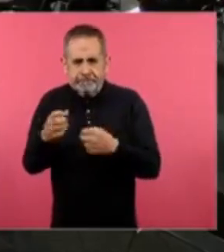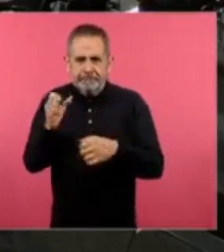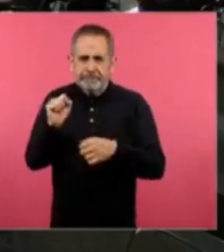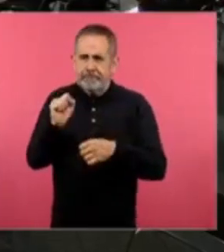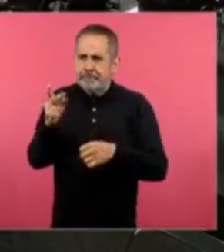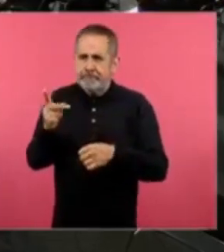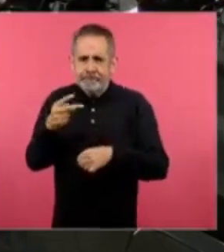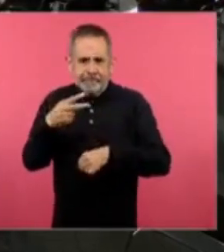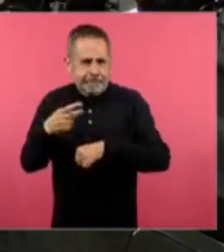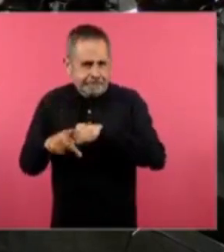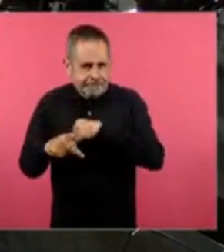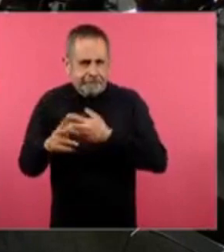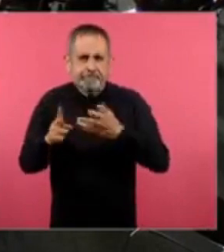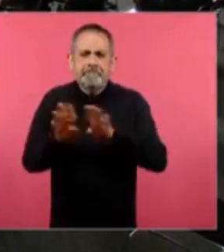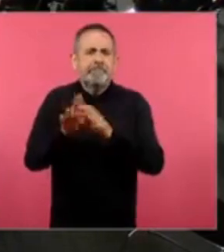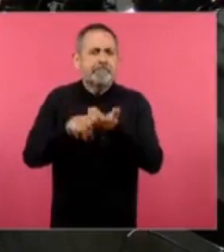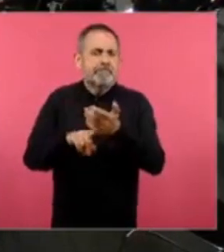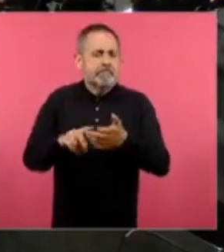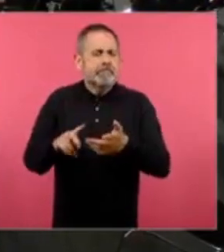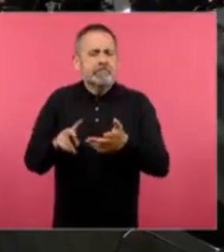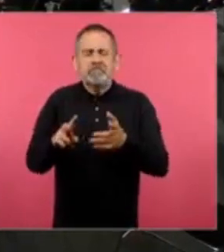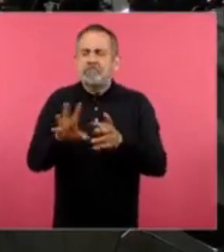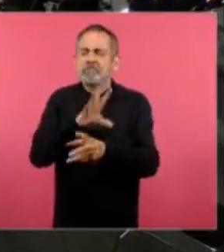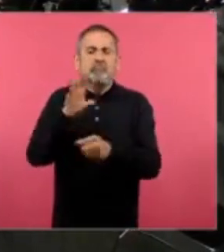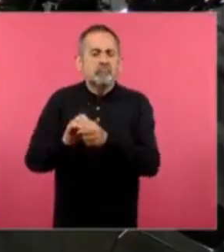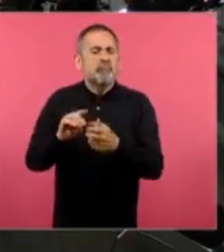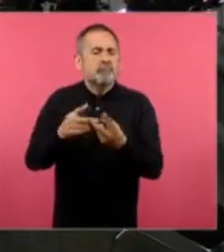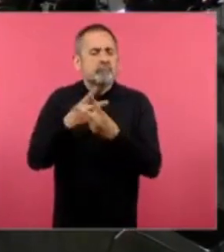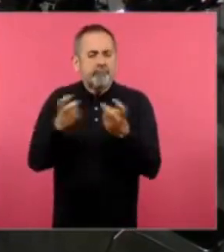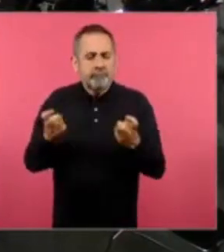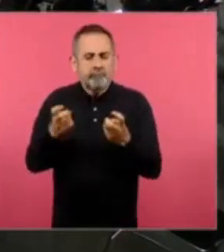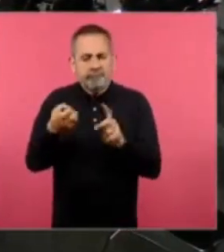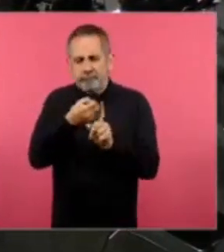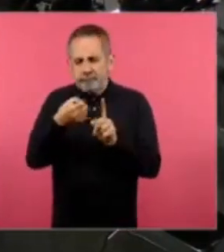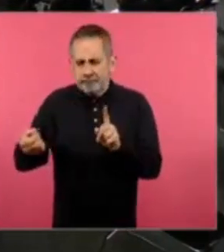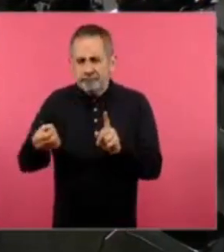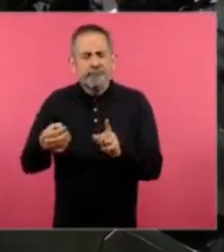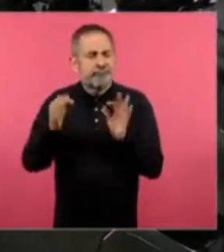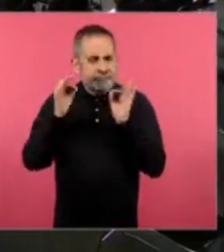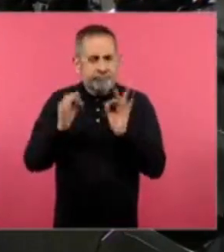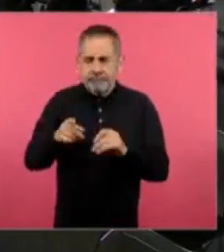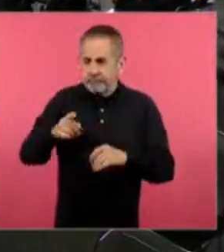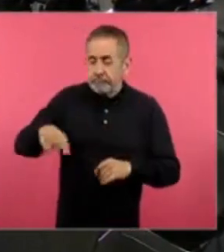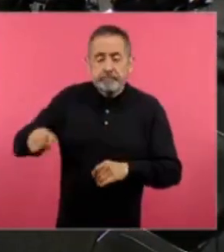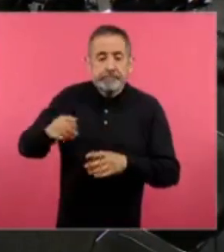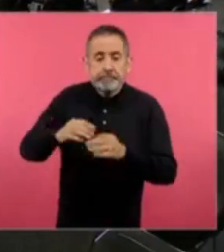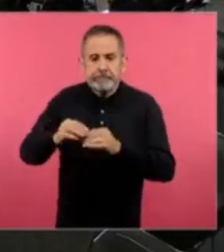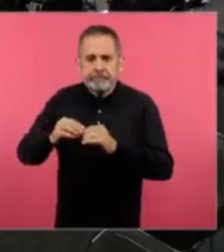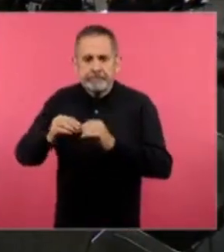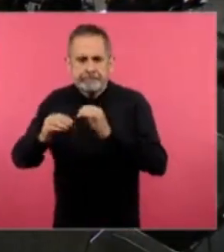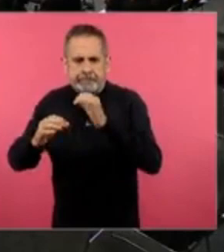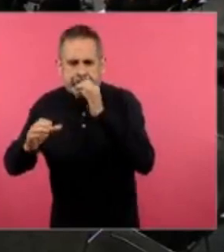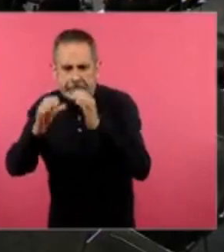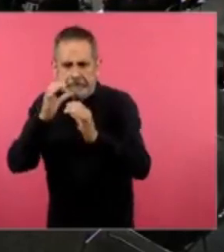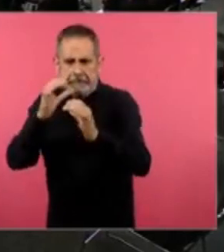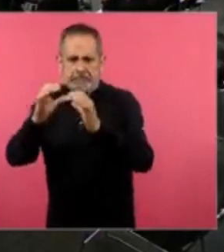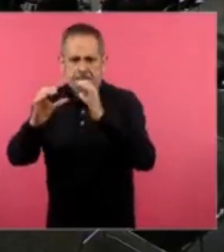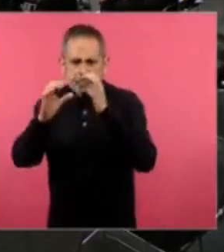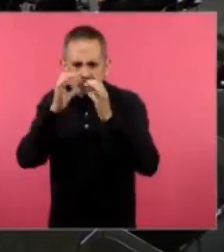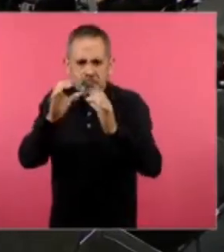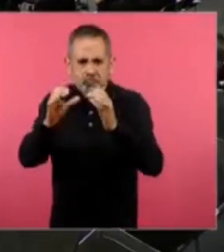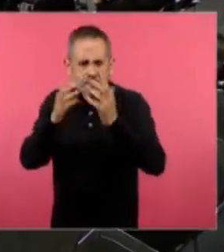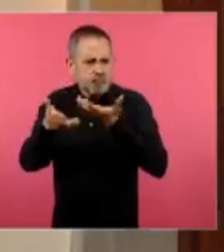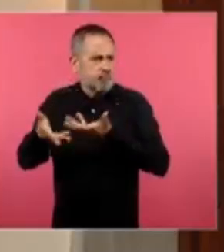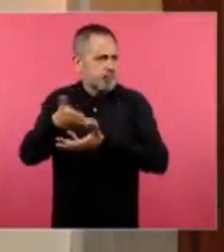este proyecto. Pero además, lo más importante, a comunicarse entre compañeros, en escuela,